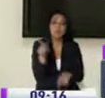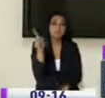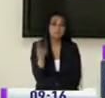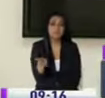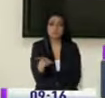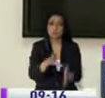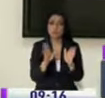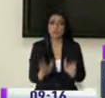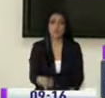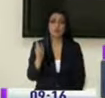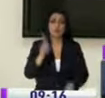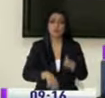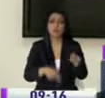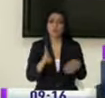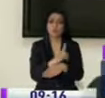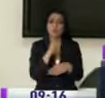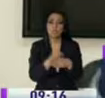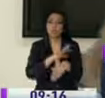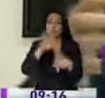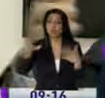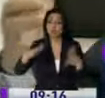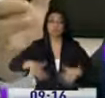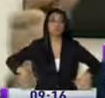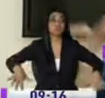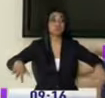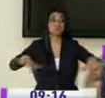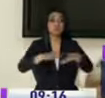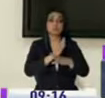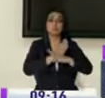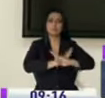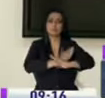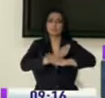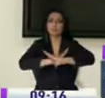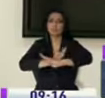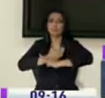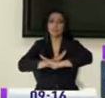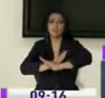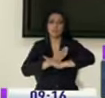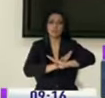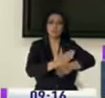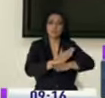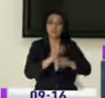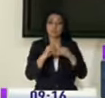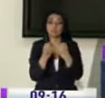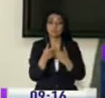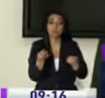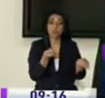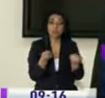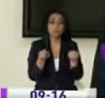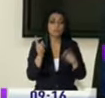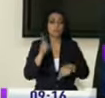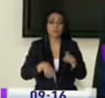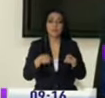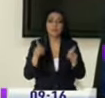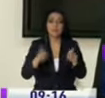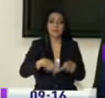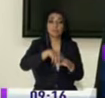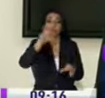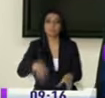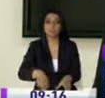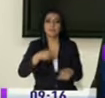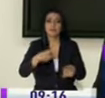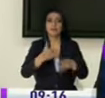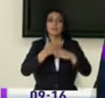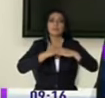él no puede estar utilizando a todo ese entorno a su alrededor, que es manejado a través de los organismos de control. Él tiene que salir para efectos de que se